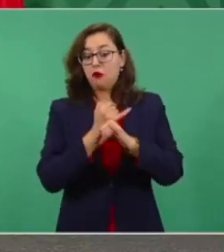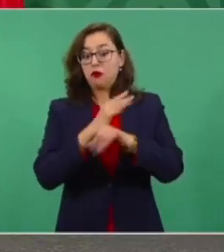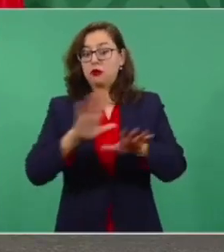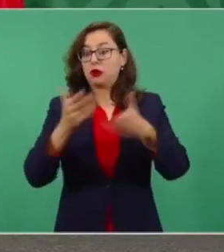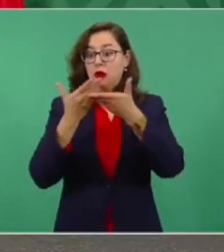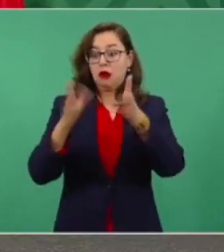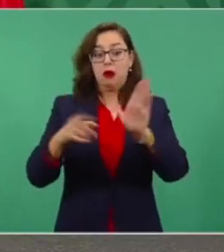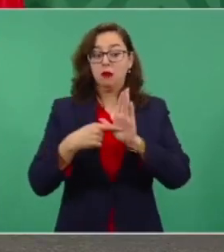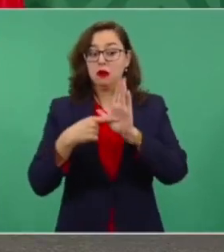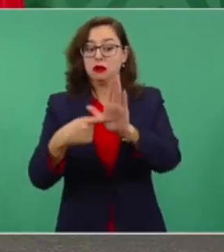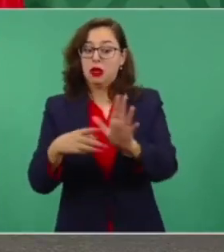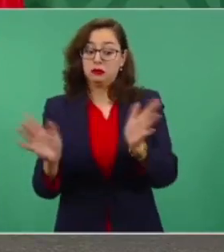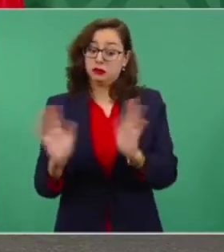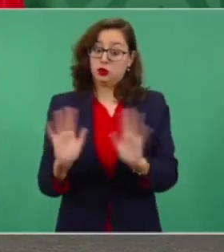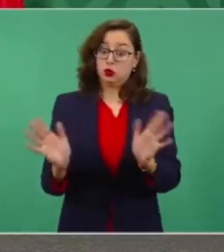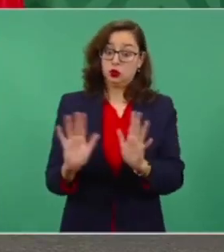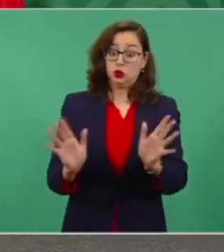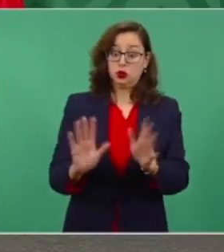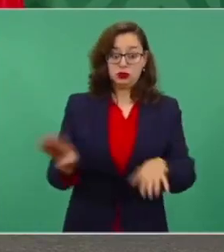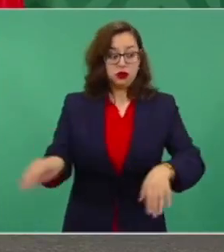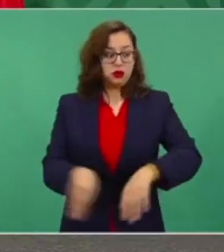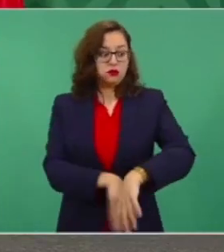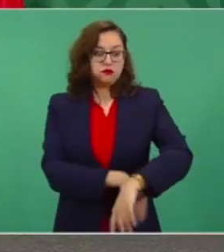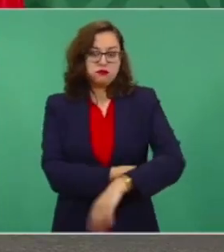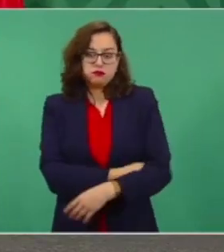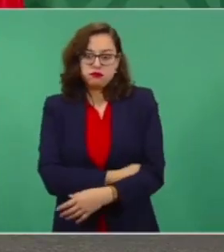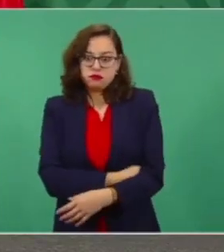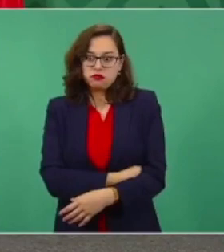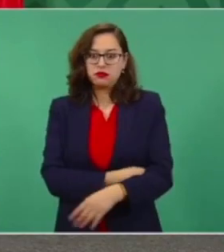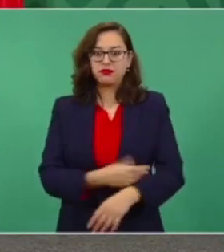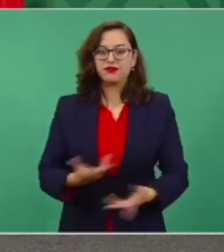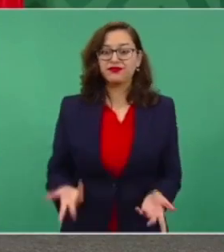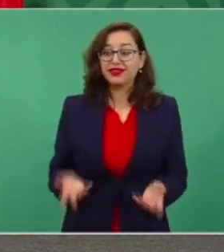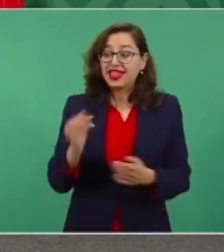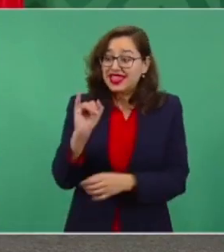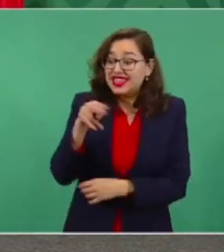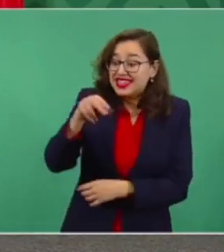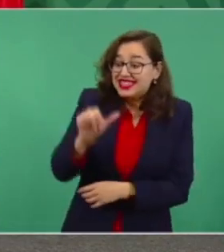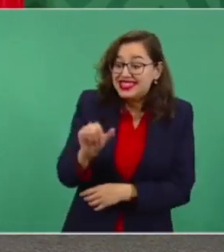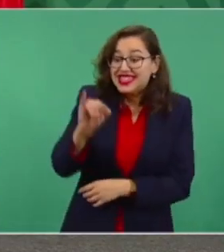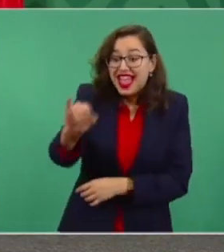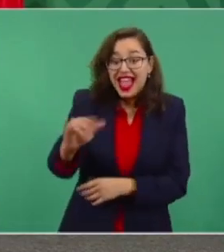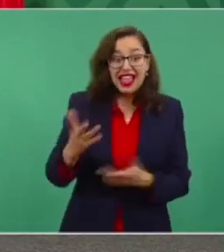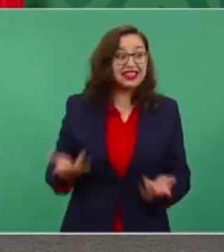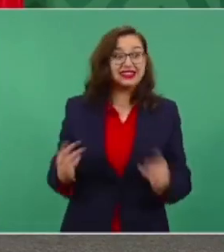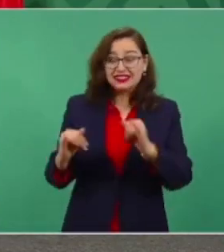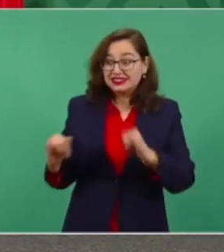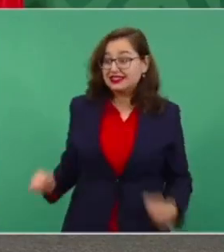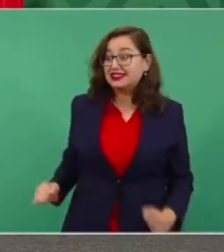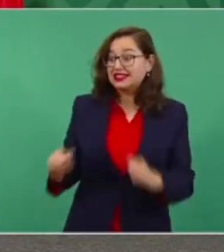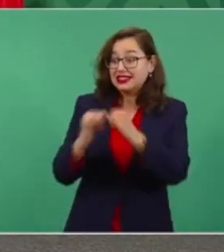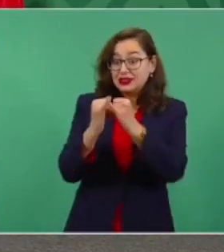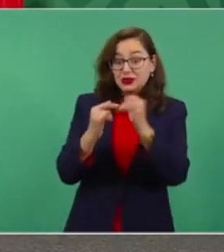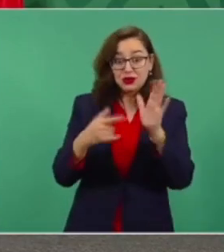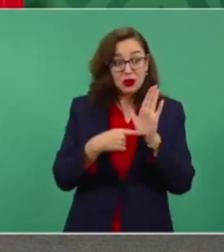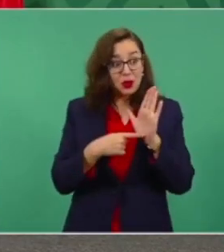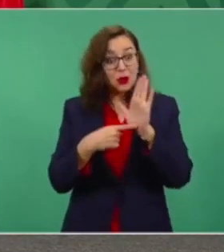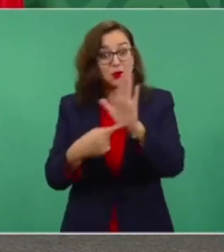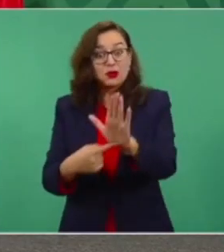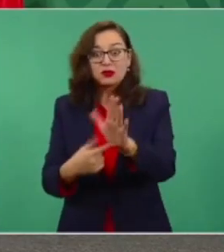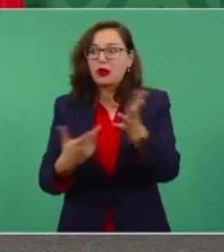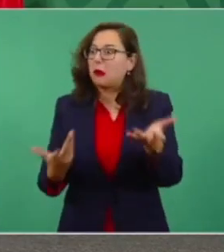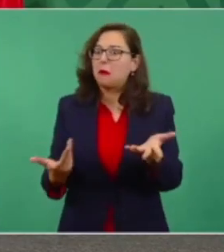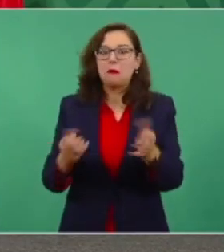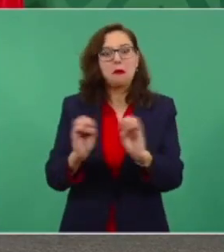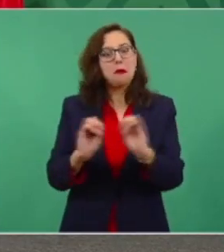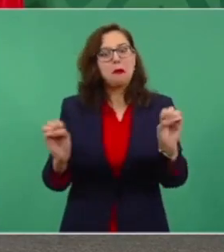el expediente o tratarse el tema. El Instituto de la Transparencia, por todos los enjuagues